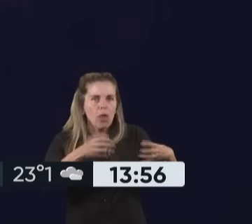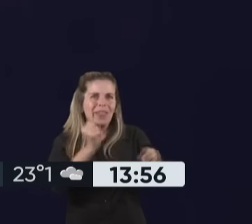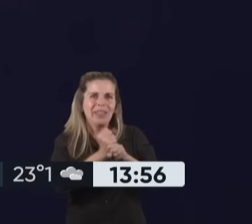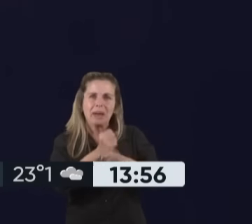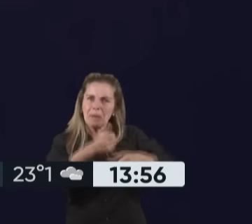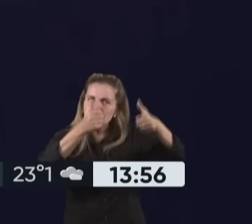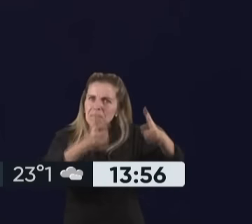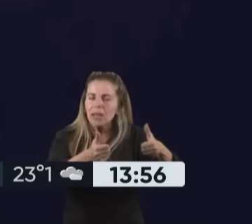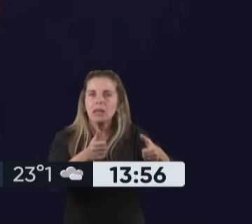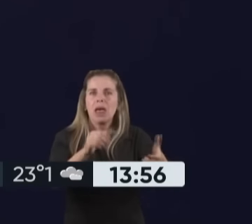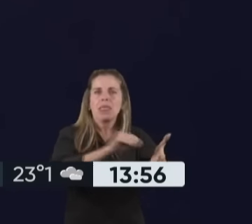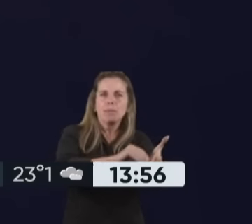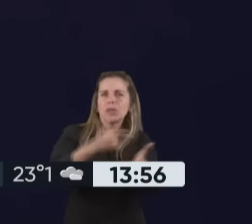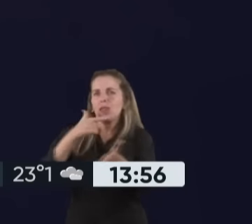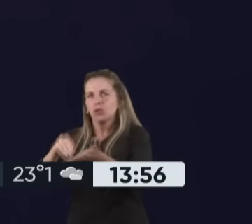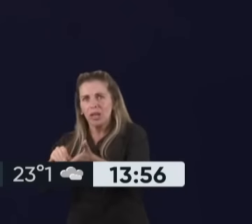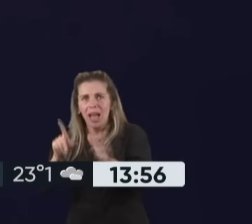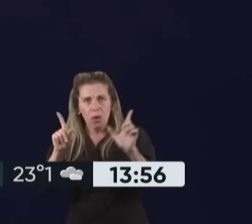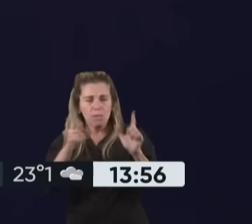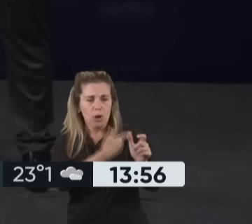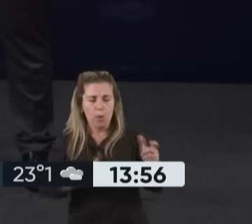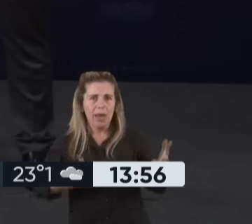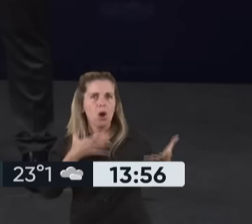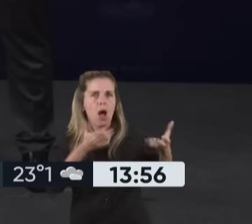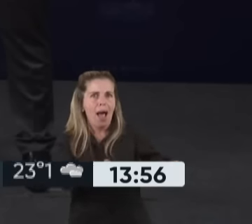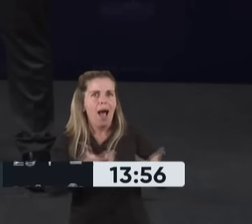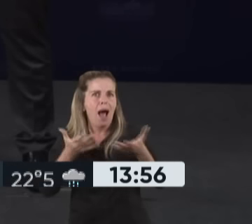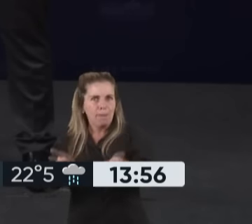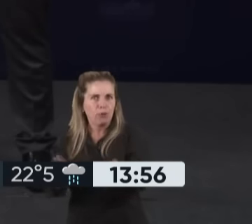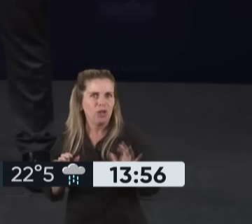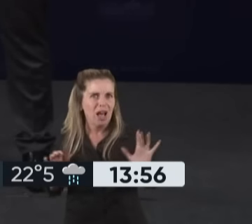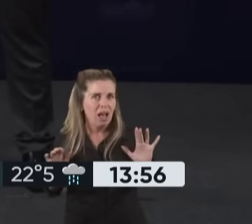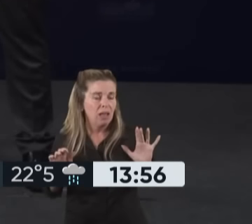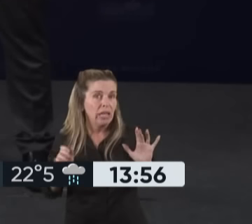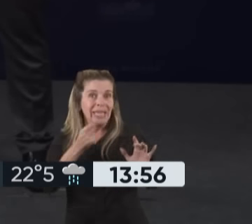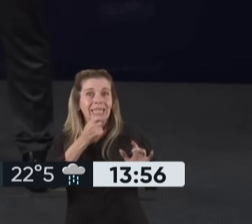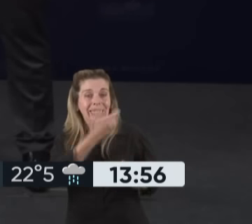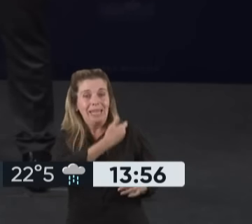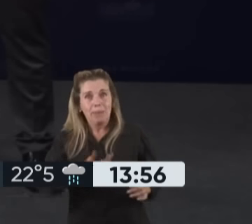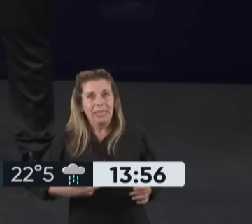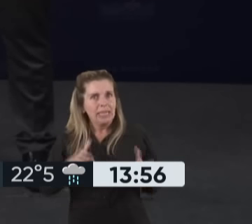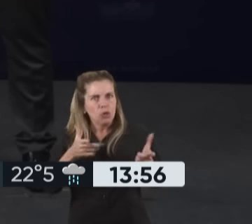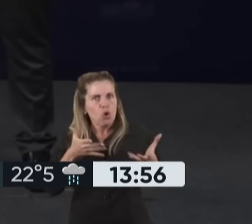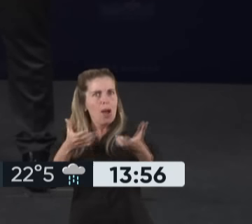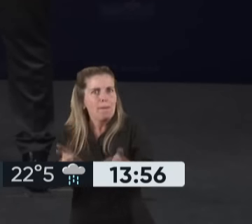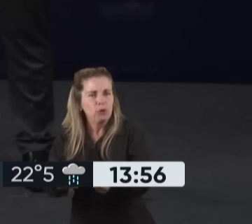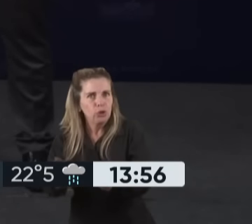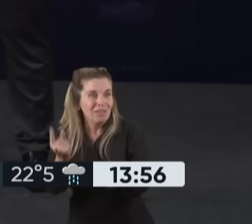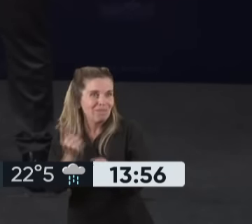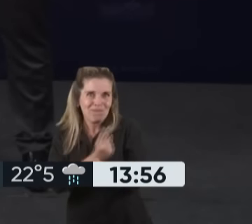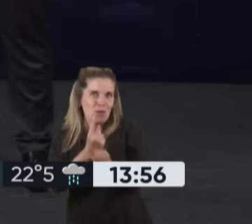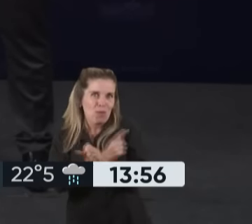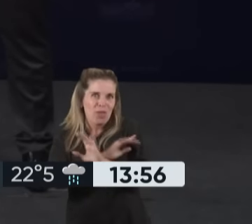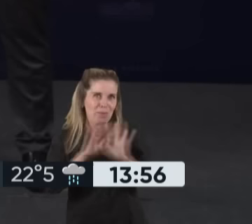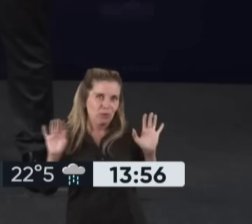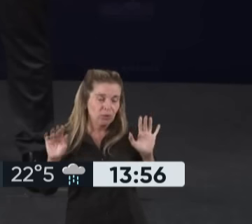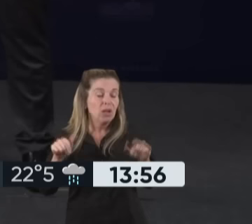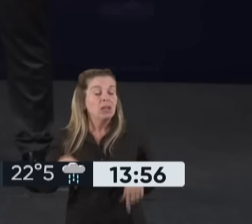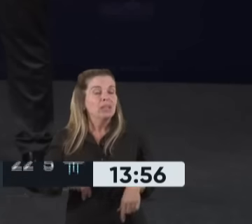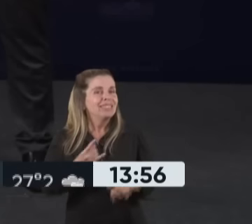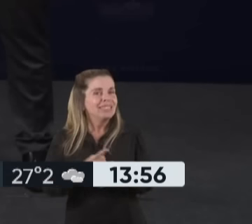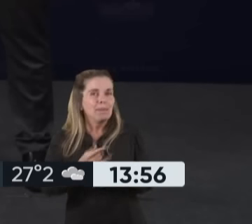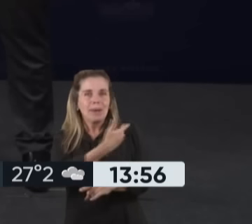la sigue adelante y el apoyo de todo el gobierno, porque todo esto no se puede hacer si el presidente no te apoya. Muy bien, allí